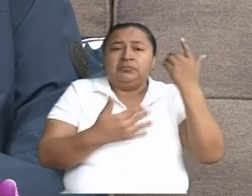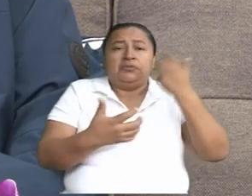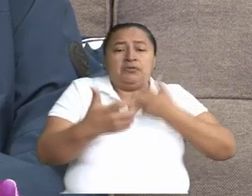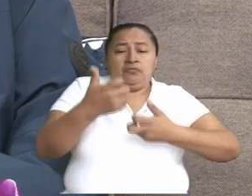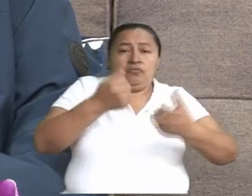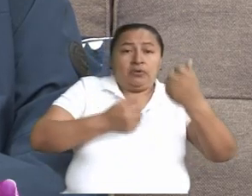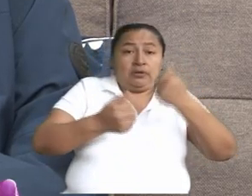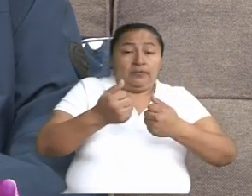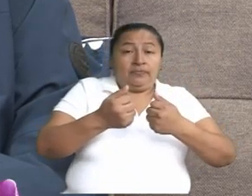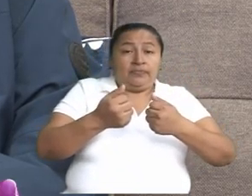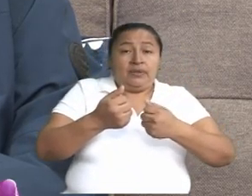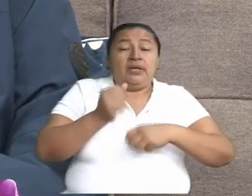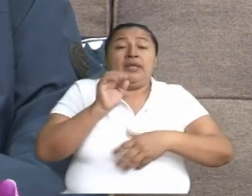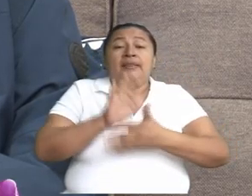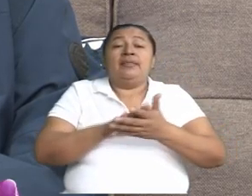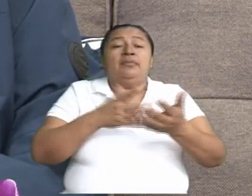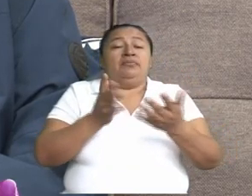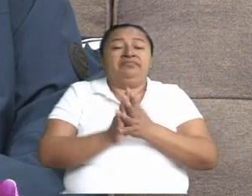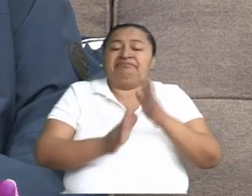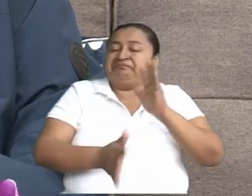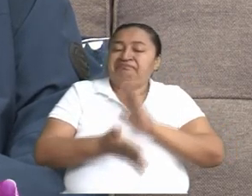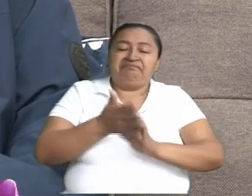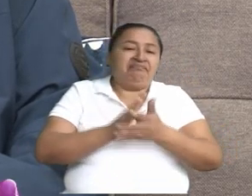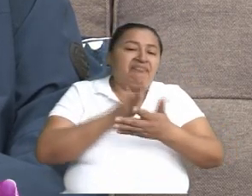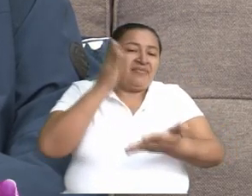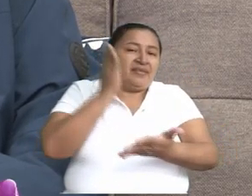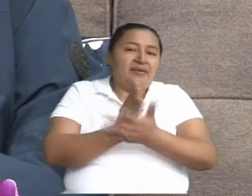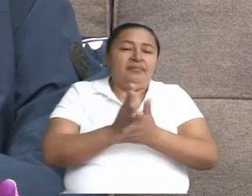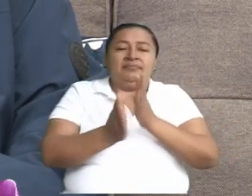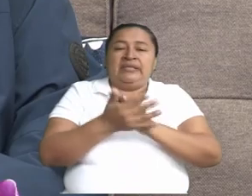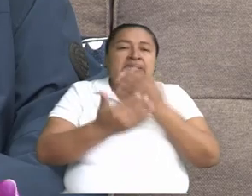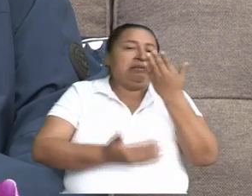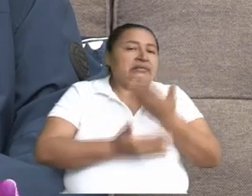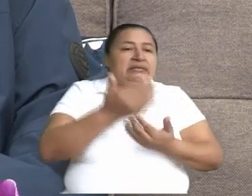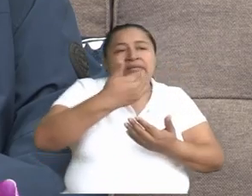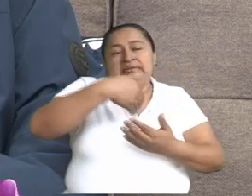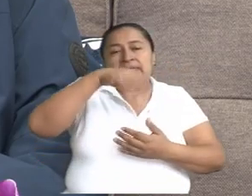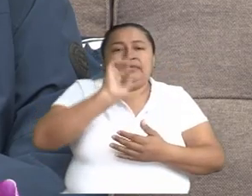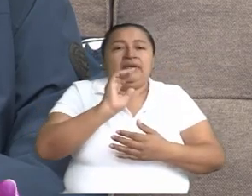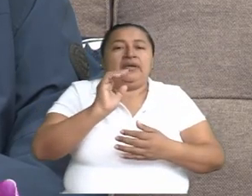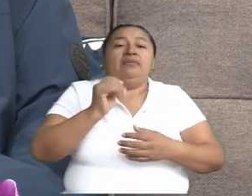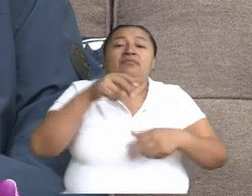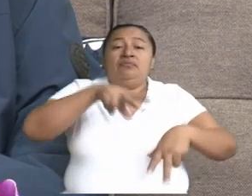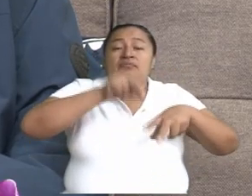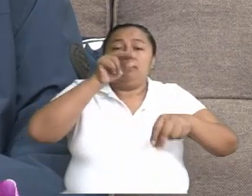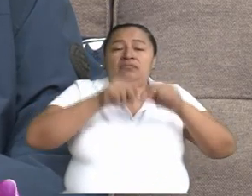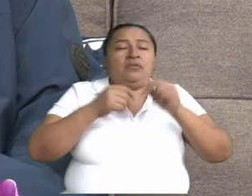decide marchar de regreso a la Segovia porque va a continuar la guerra.